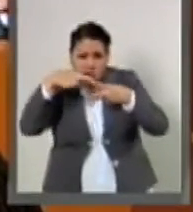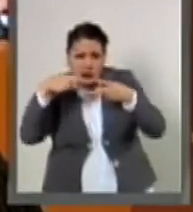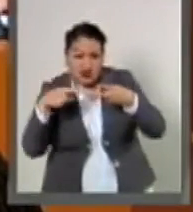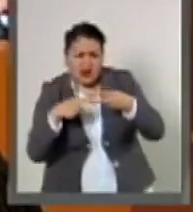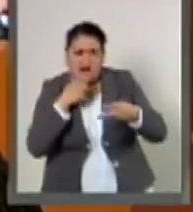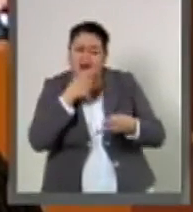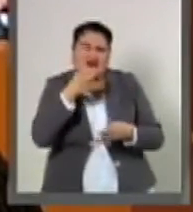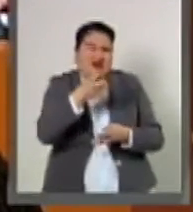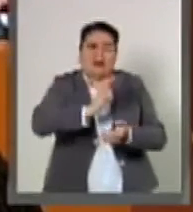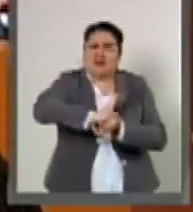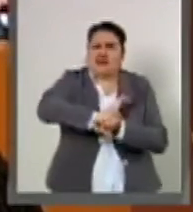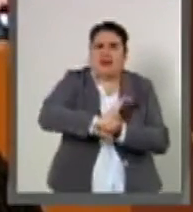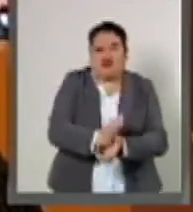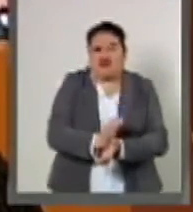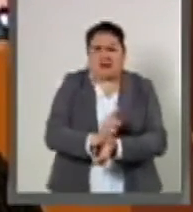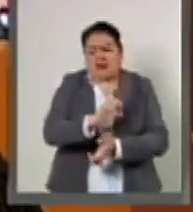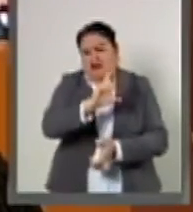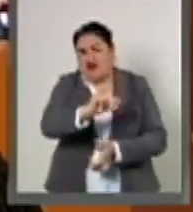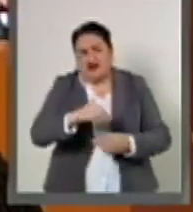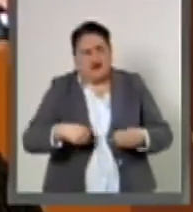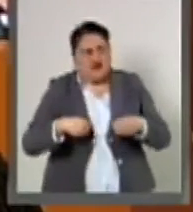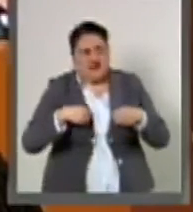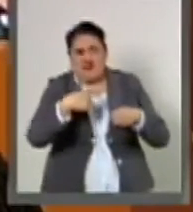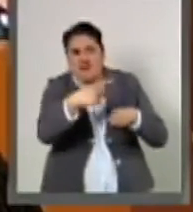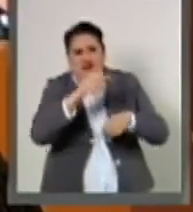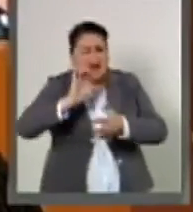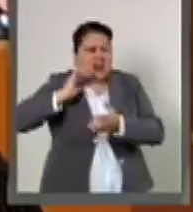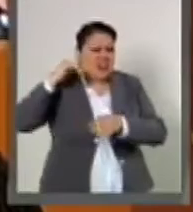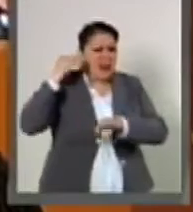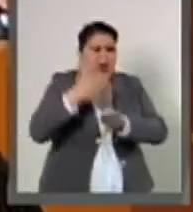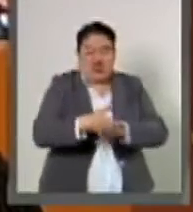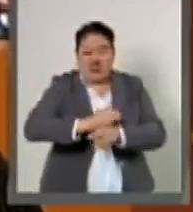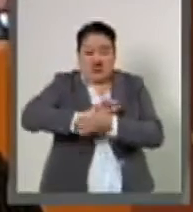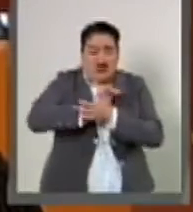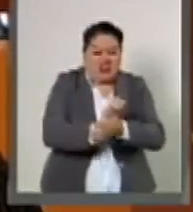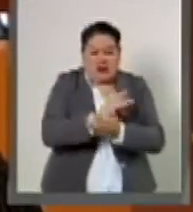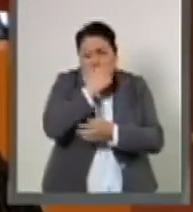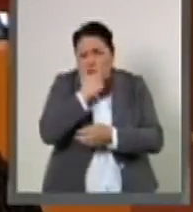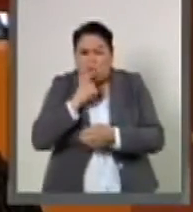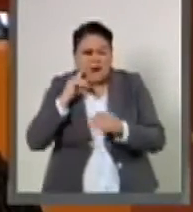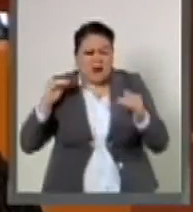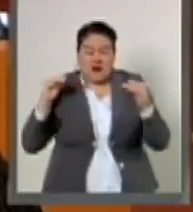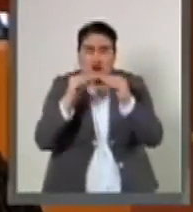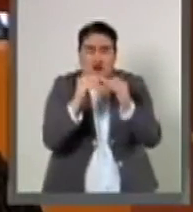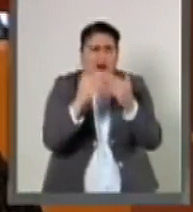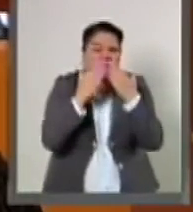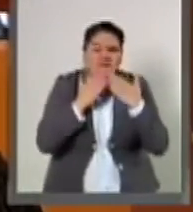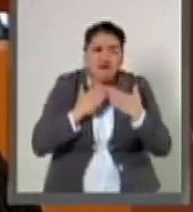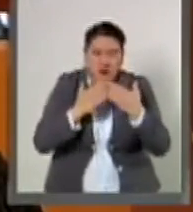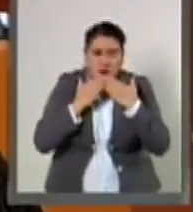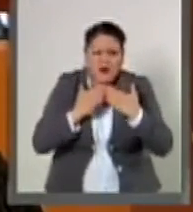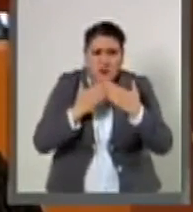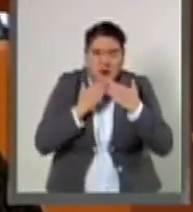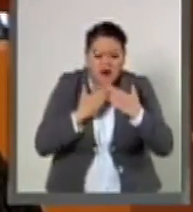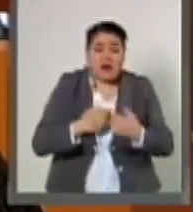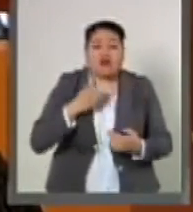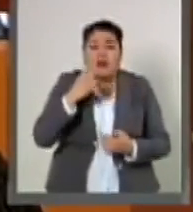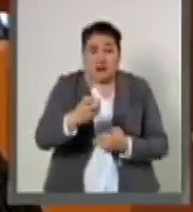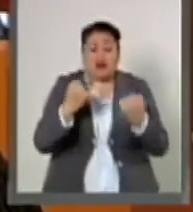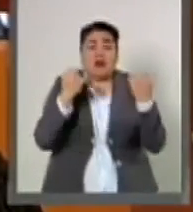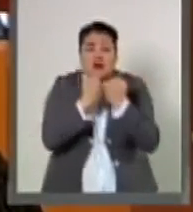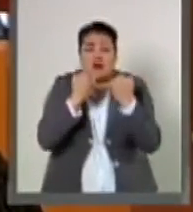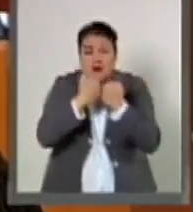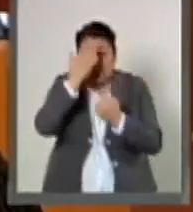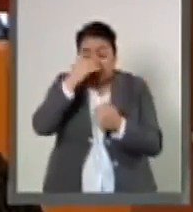y discriminación que violenta el derecho a la igualdad. En el mismo sentido, se encuentra el